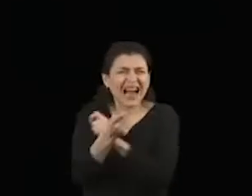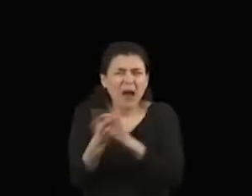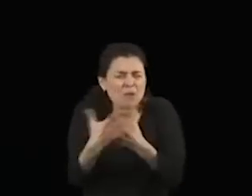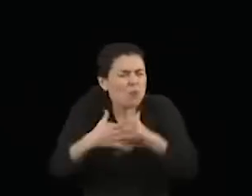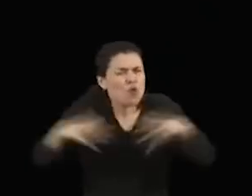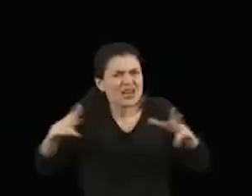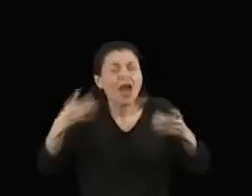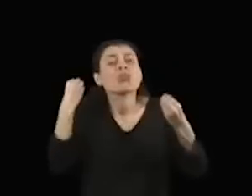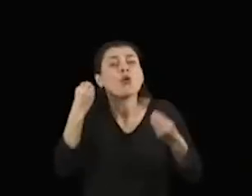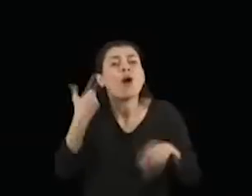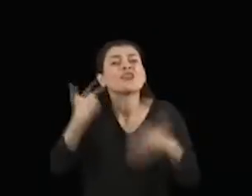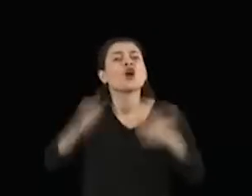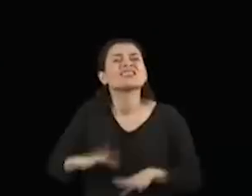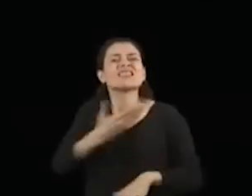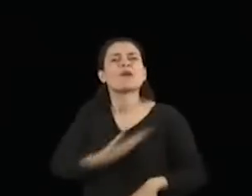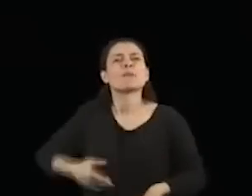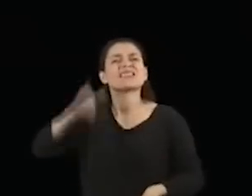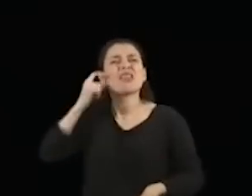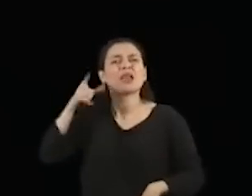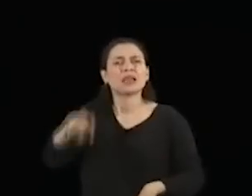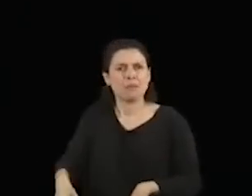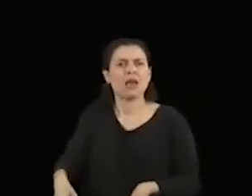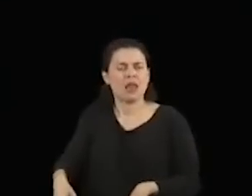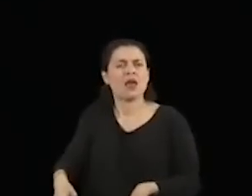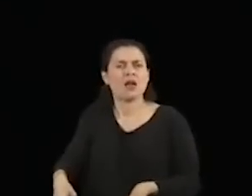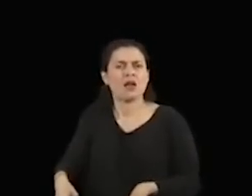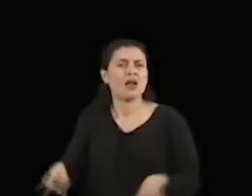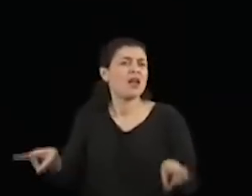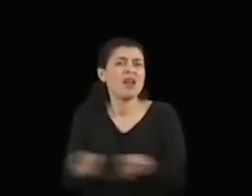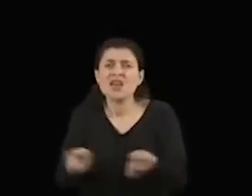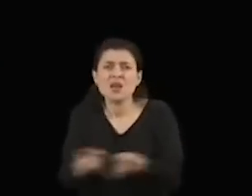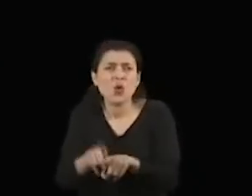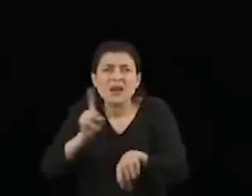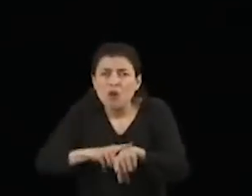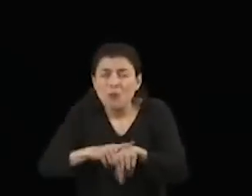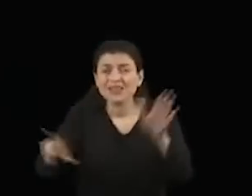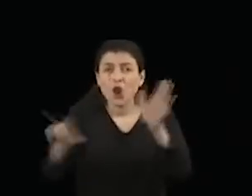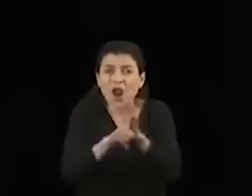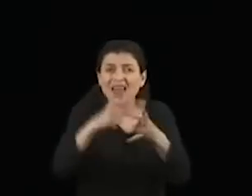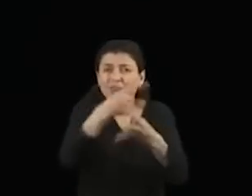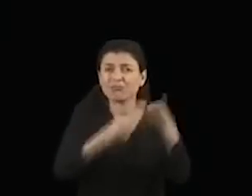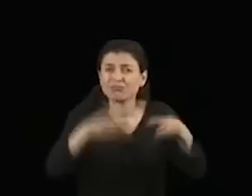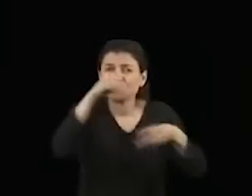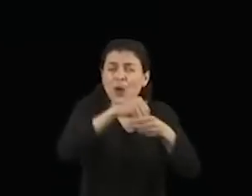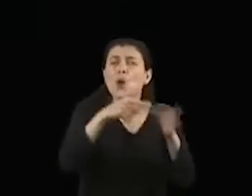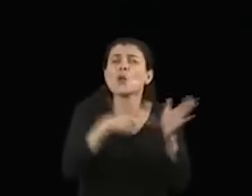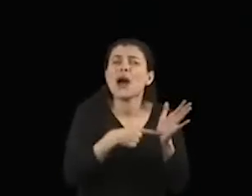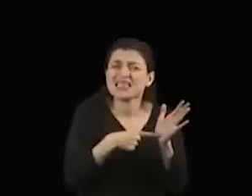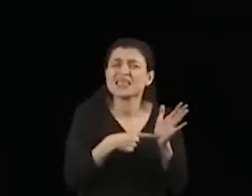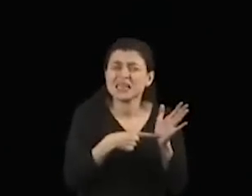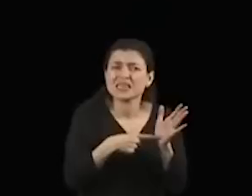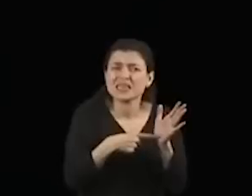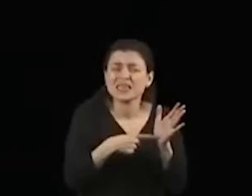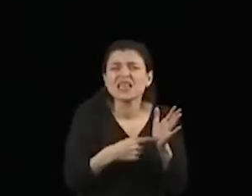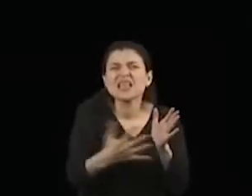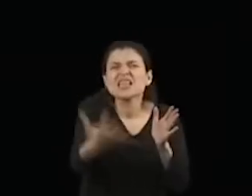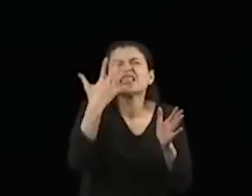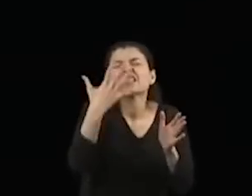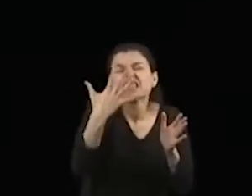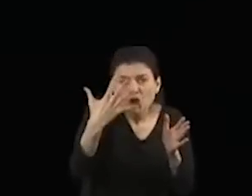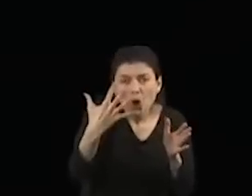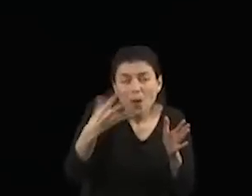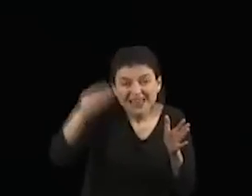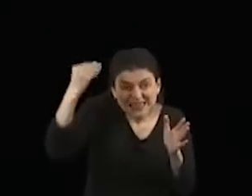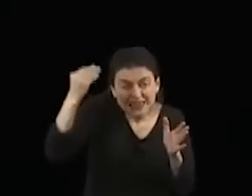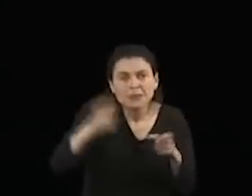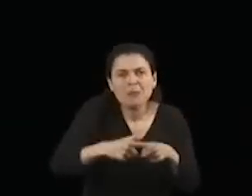la ley Bases, tal como está hoy, es 5 veces más grande que la reforma